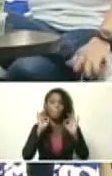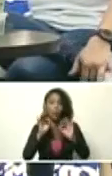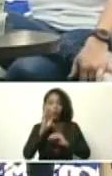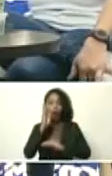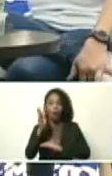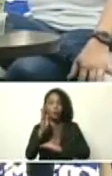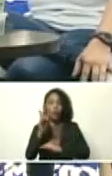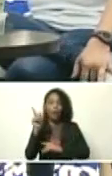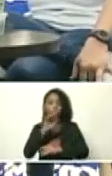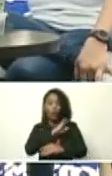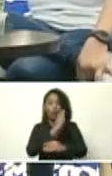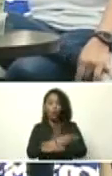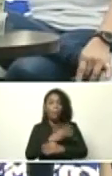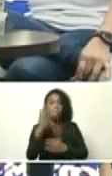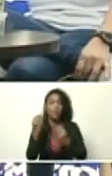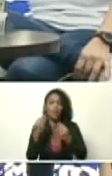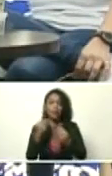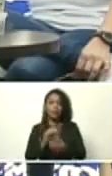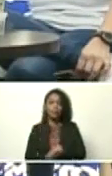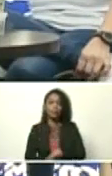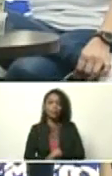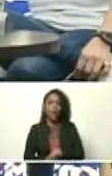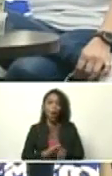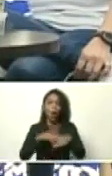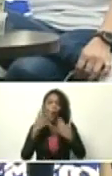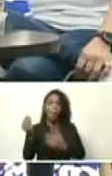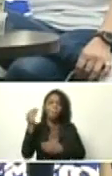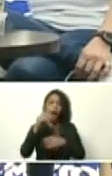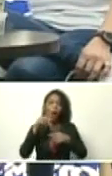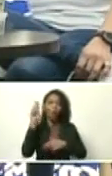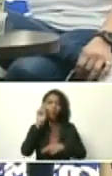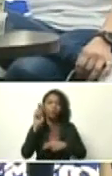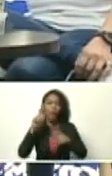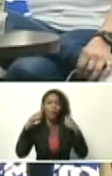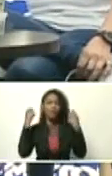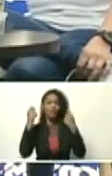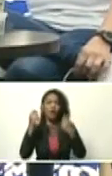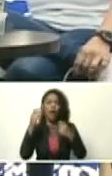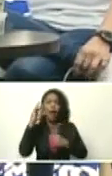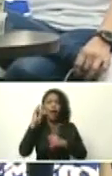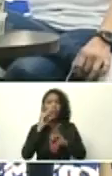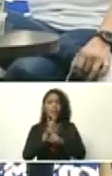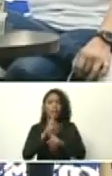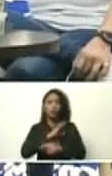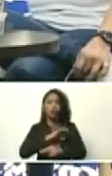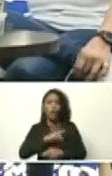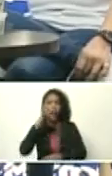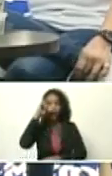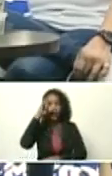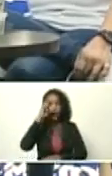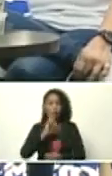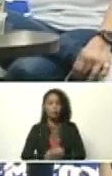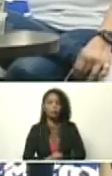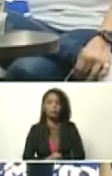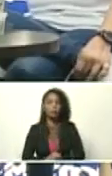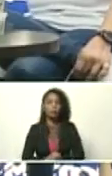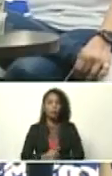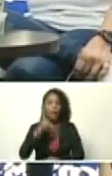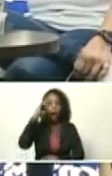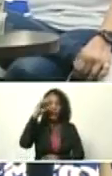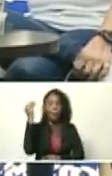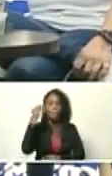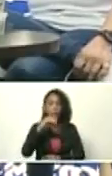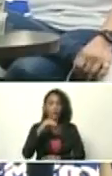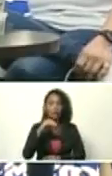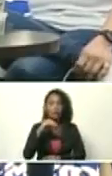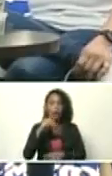bueno, eso me ha fortalecido bastante. ¿Cuál red social usas más para promover tu producto? Perdón, la Instagram. Instagram. Uh-huh. Parece que Instagram es como la